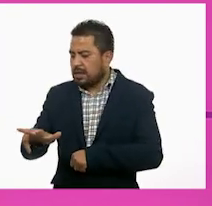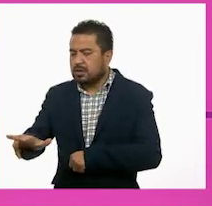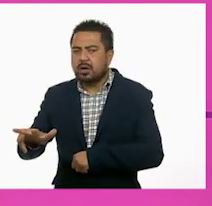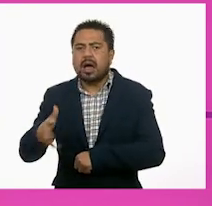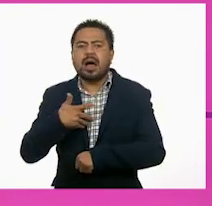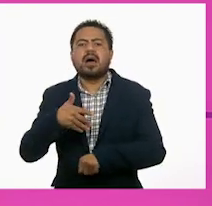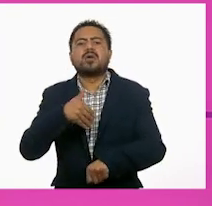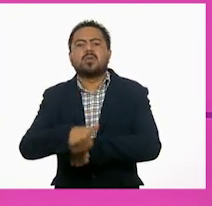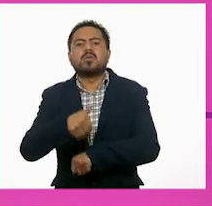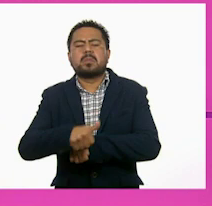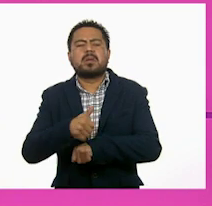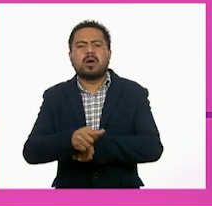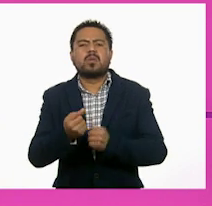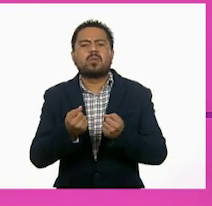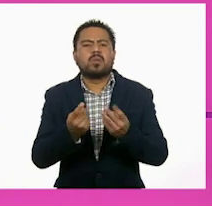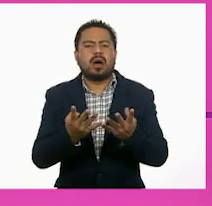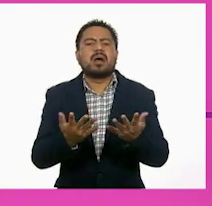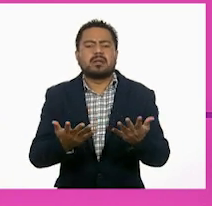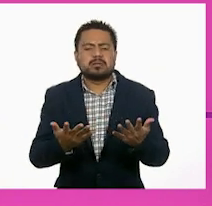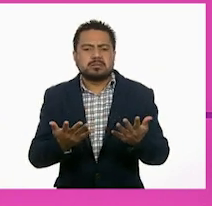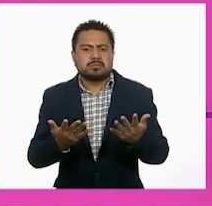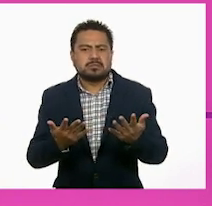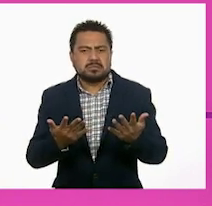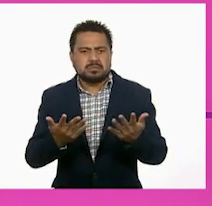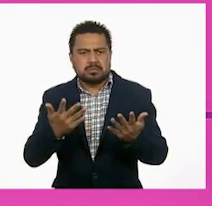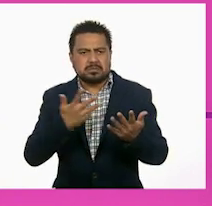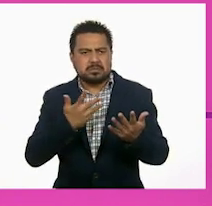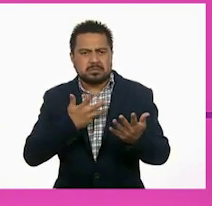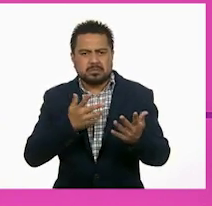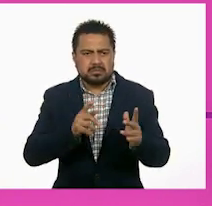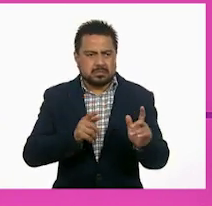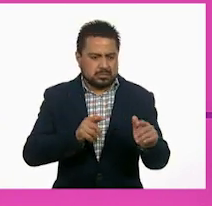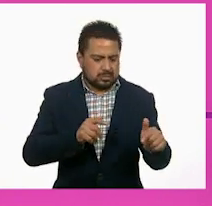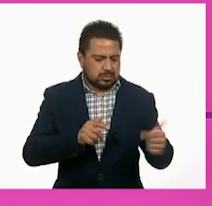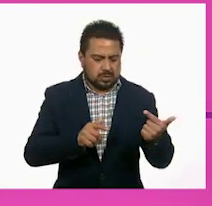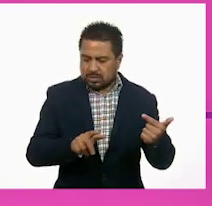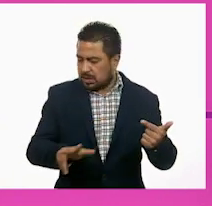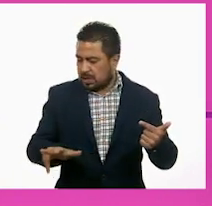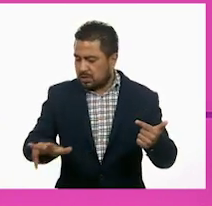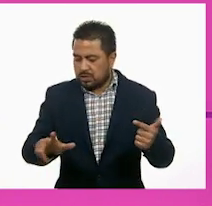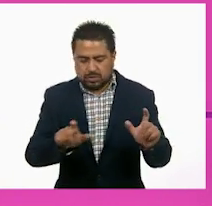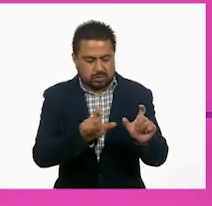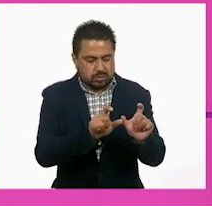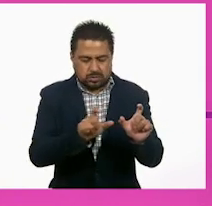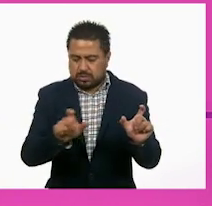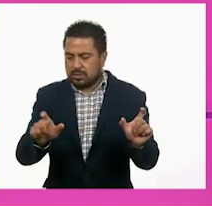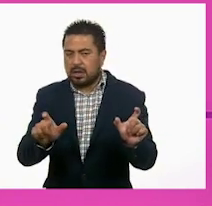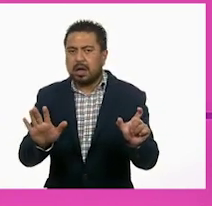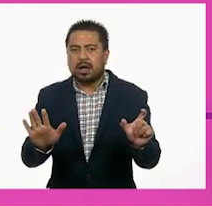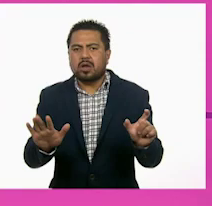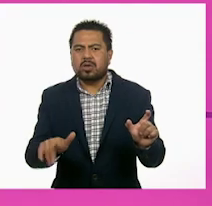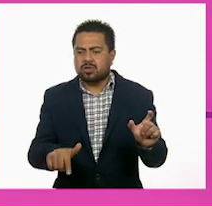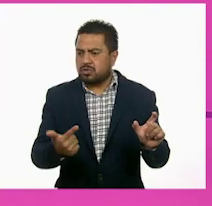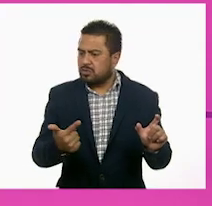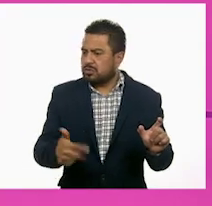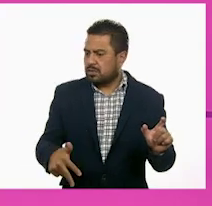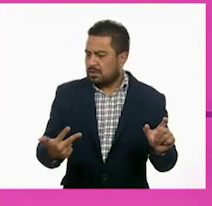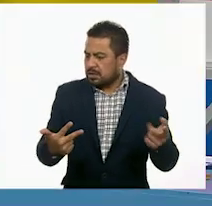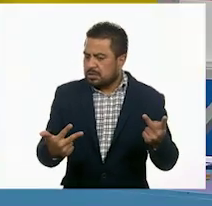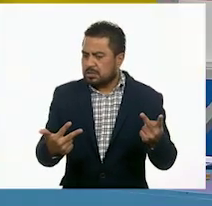A ver, en casa, muchachos. ¿Cuántos números naturales hay entre el 12 y el 18? 12,